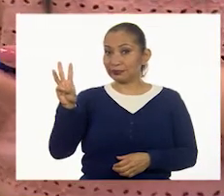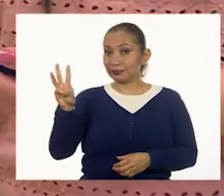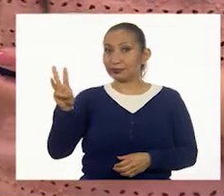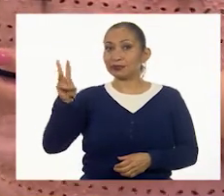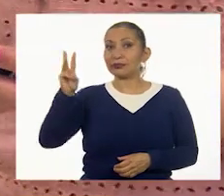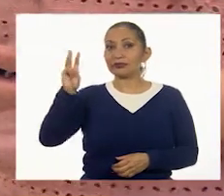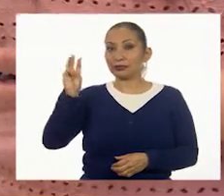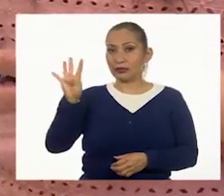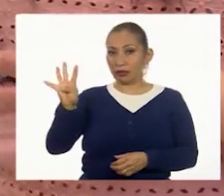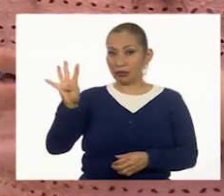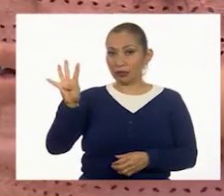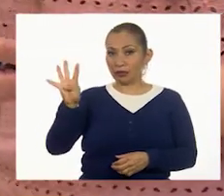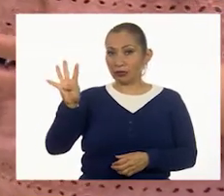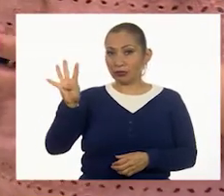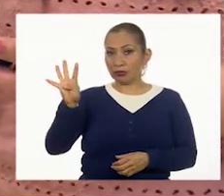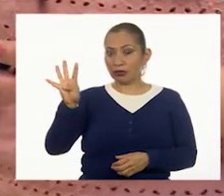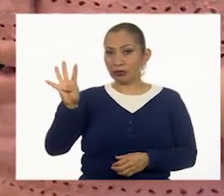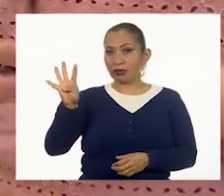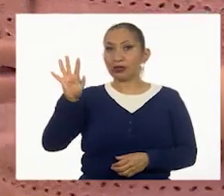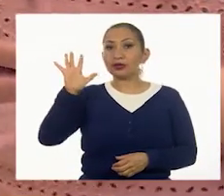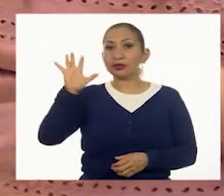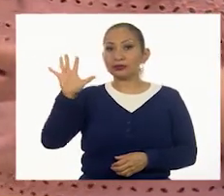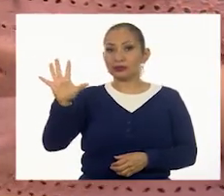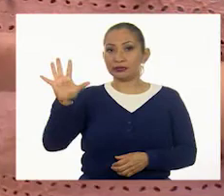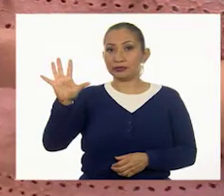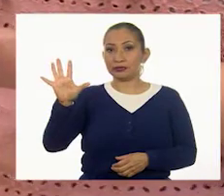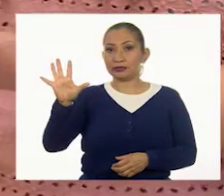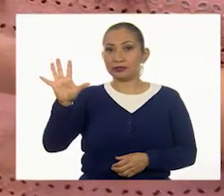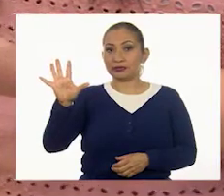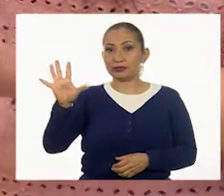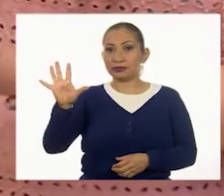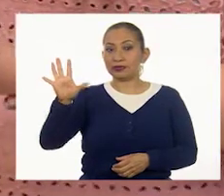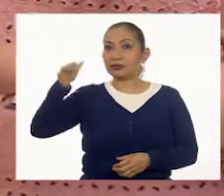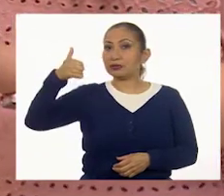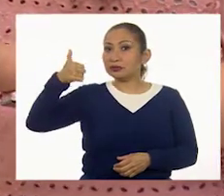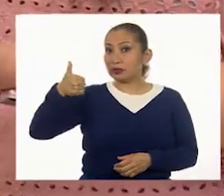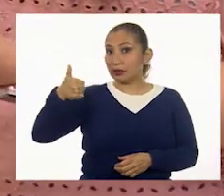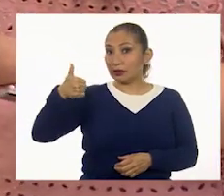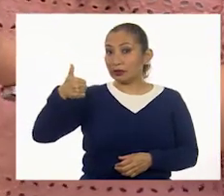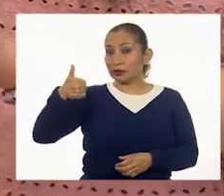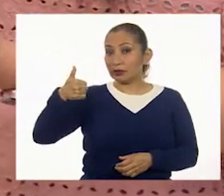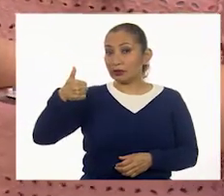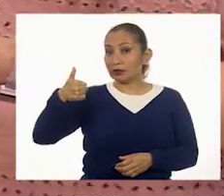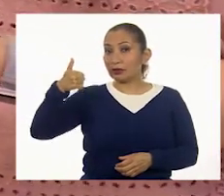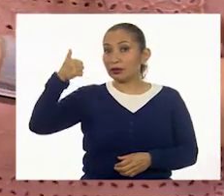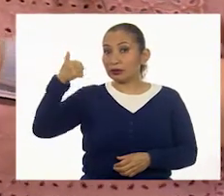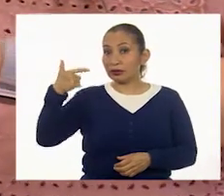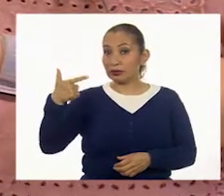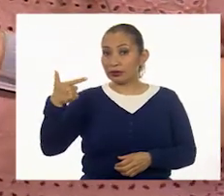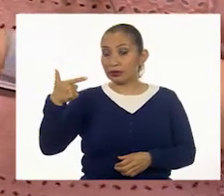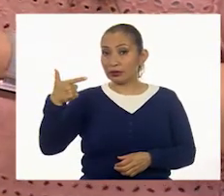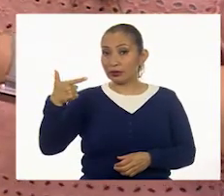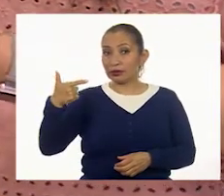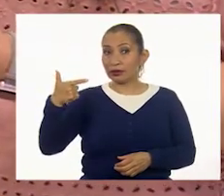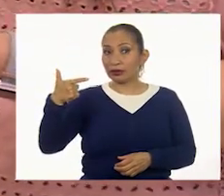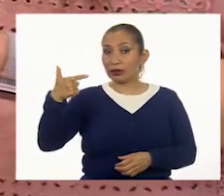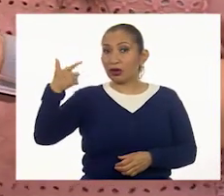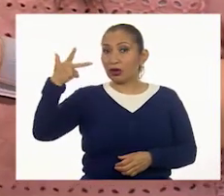tres, cuatro, cinco, seis,